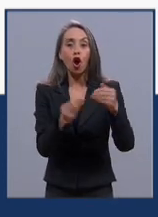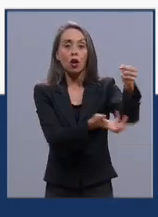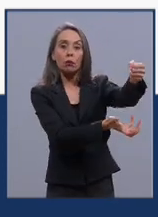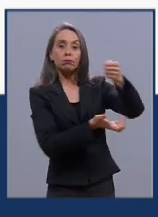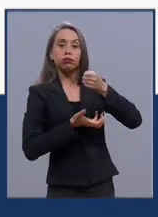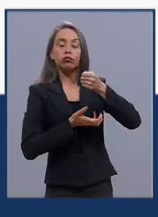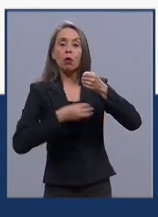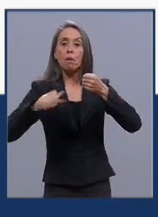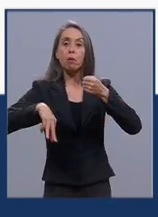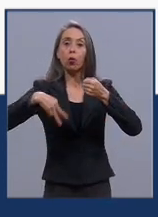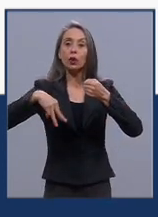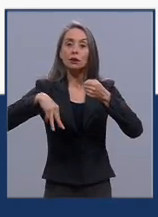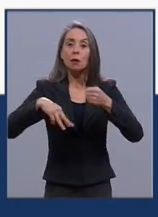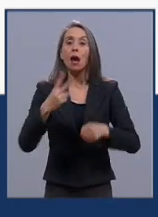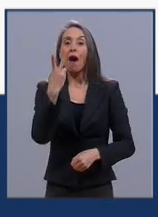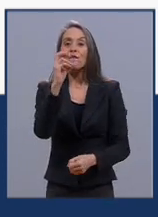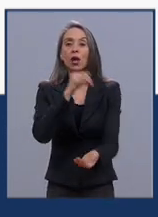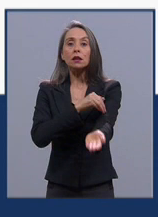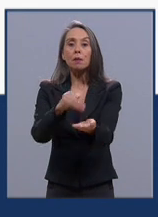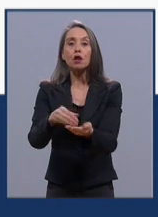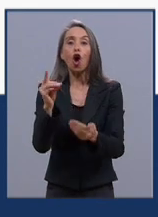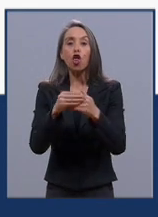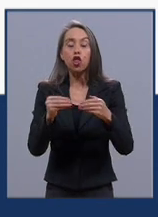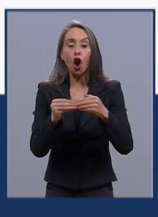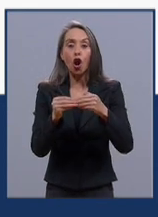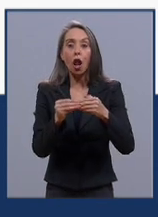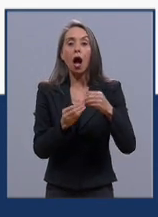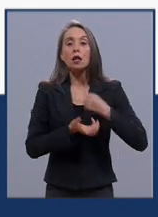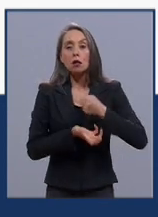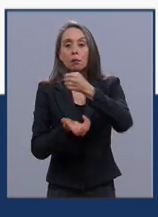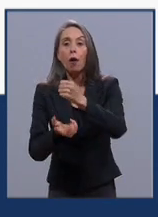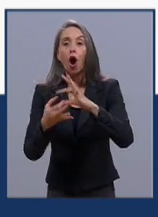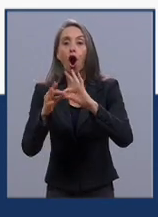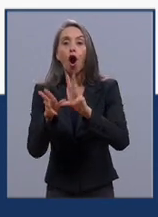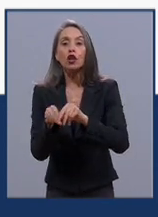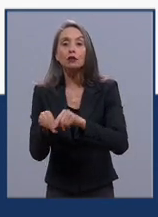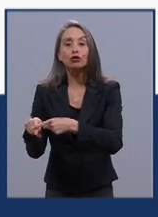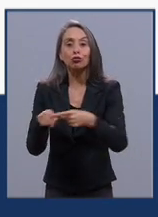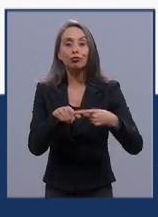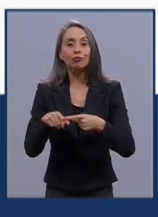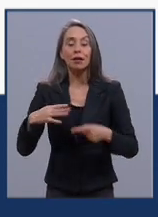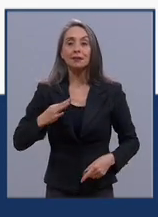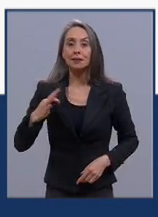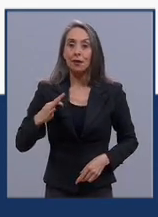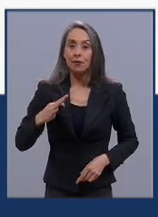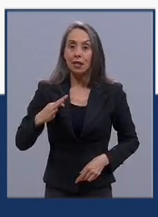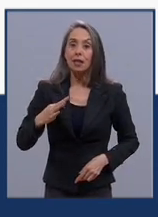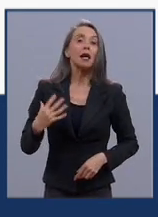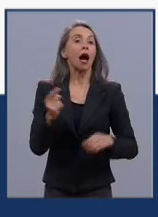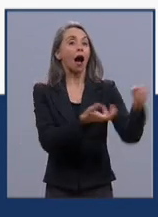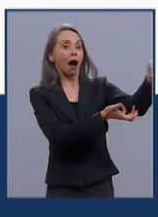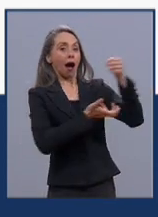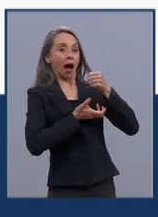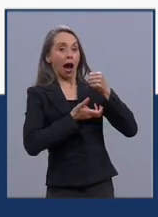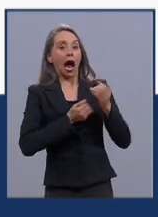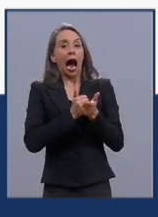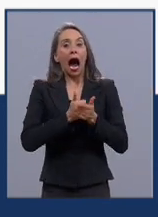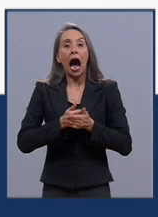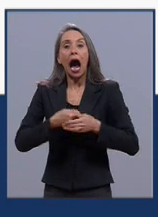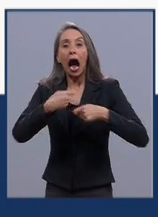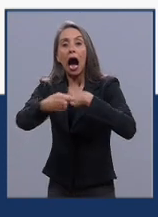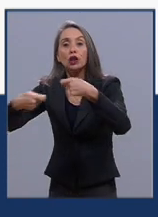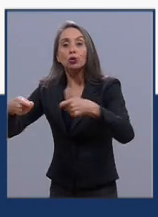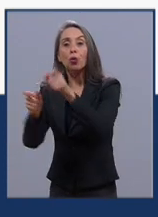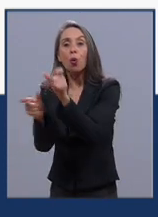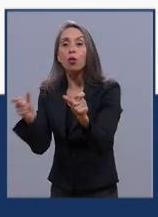municipios y por 20 millones de dólares para organizaciones de la sociedad civil para que puedan ayudar a sus vecinos ya